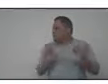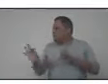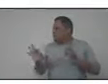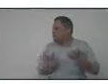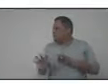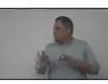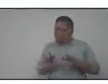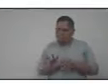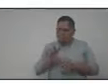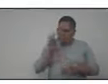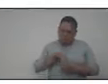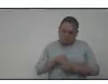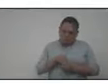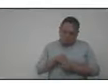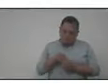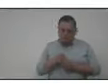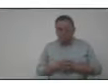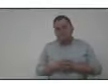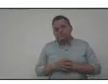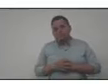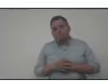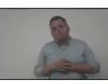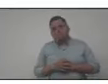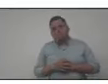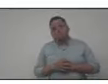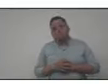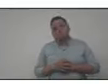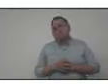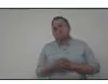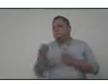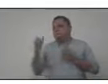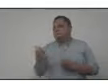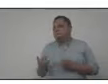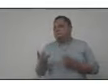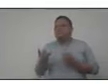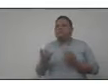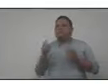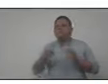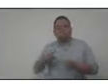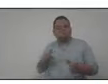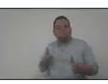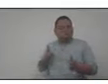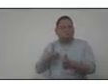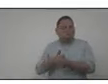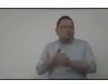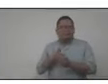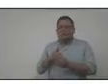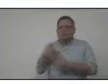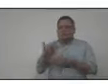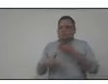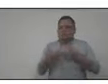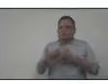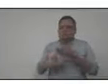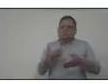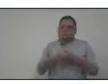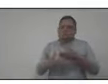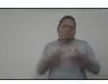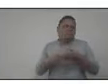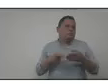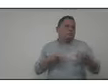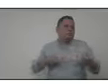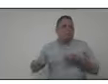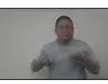operatividad interna, que nos lleva a hacerle seguimiento a todos los procesos y a todos los